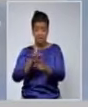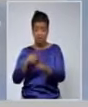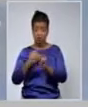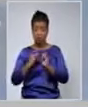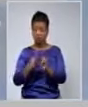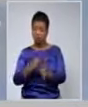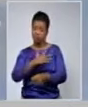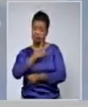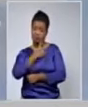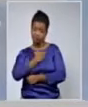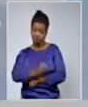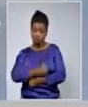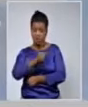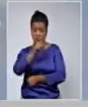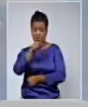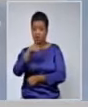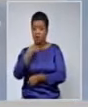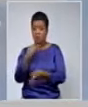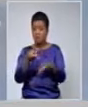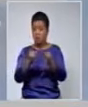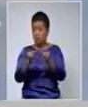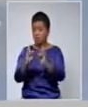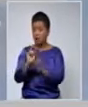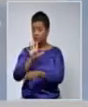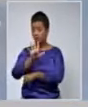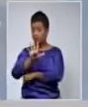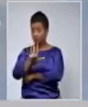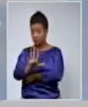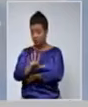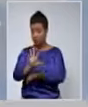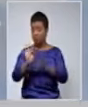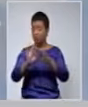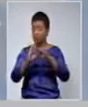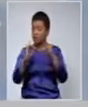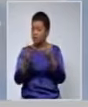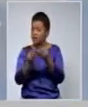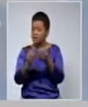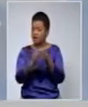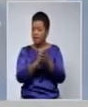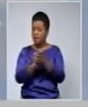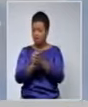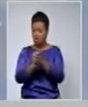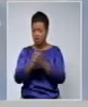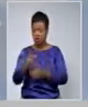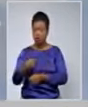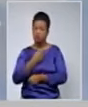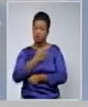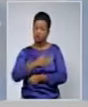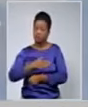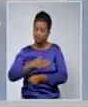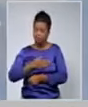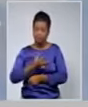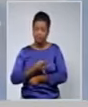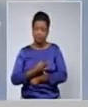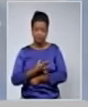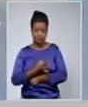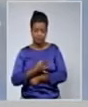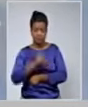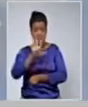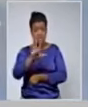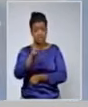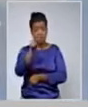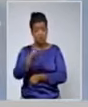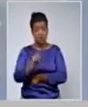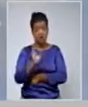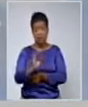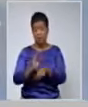las condolencias a sus familiares y amistades por el fallecimiento de 5 personas con COVID-19 en